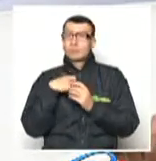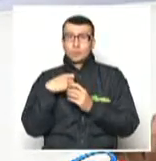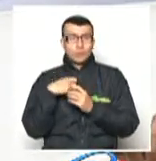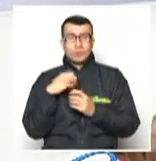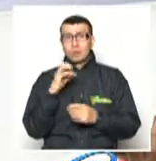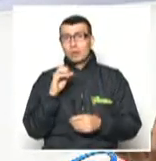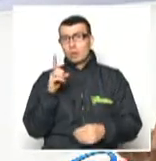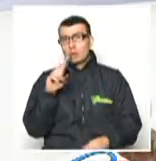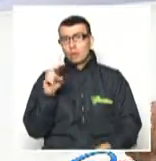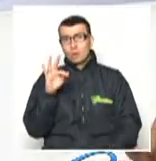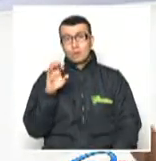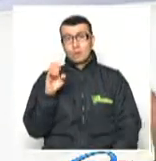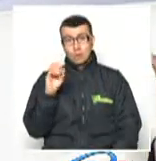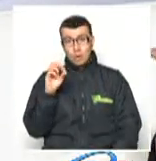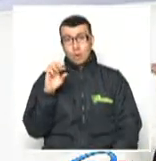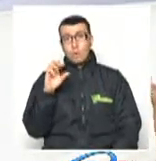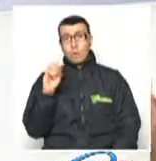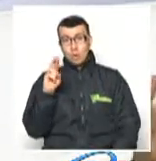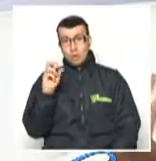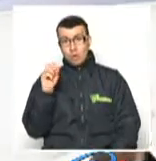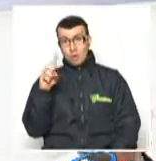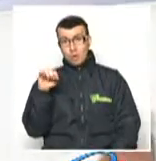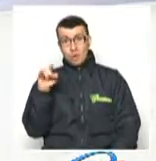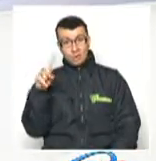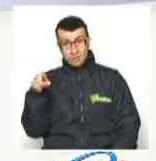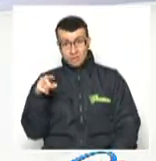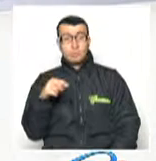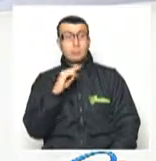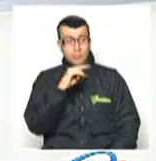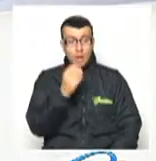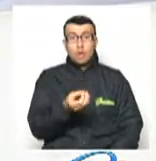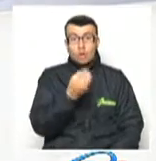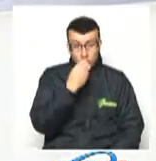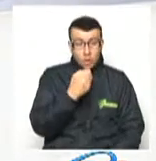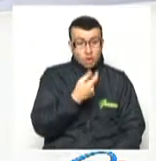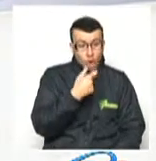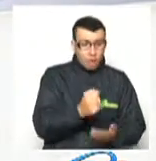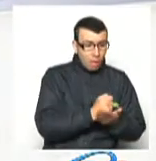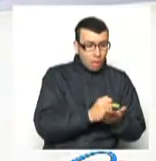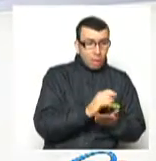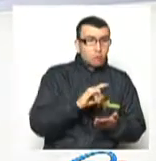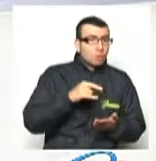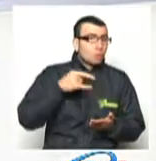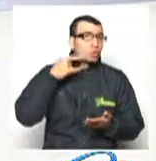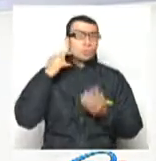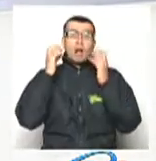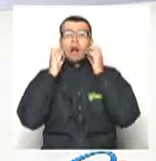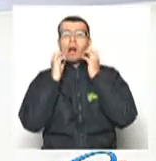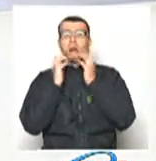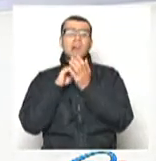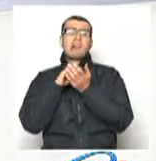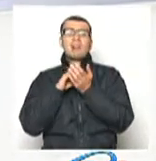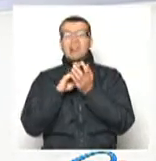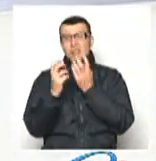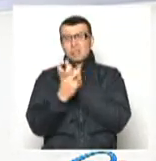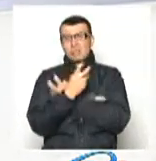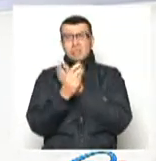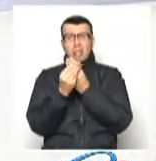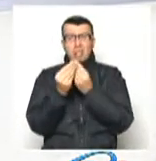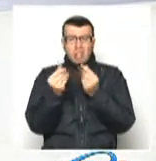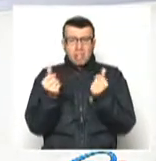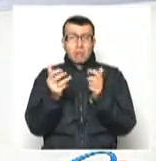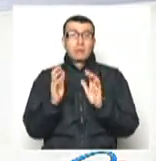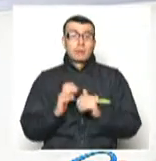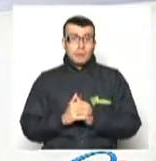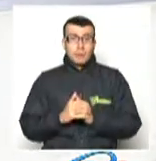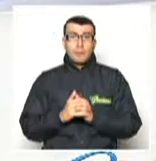existe la osteoporosis. Entonces, es muy importante que tengamos eso muy, muy presente. Preguntaba ahorita personas que